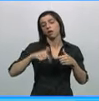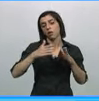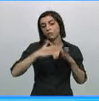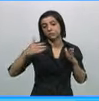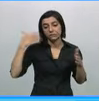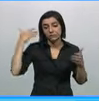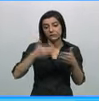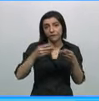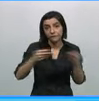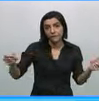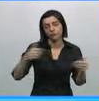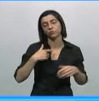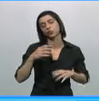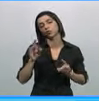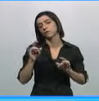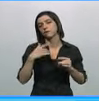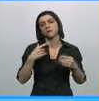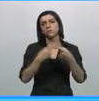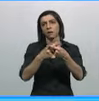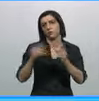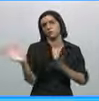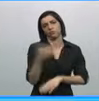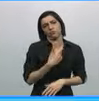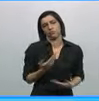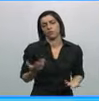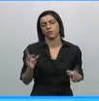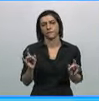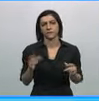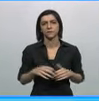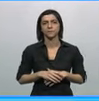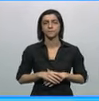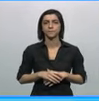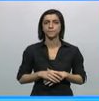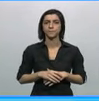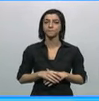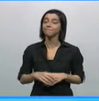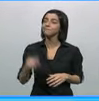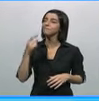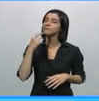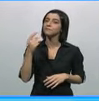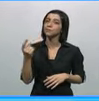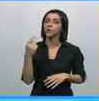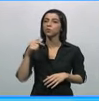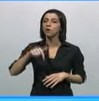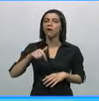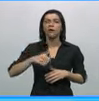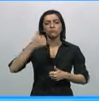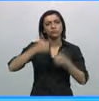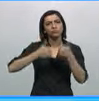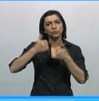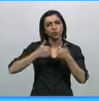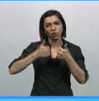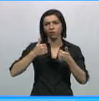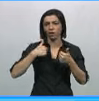es difícil cada partido que se juegue y donde se juegue. Patón, ¿te gusta el diseño actual del torneo de Primera División con